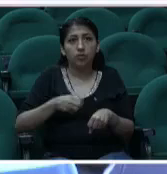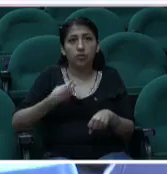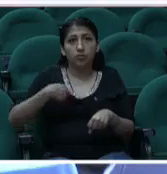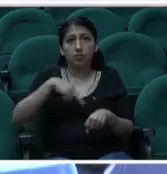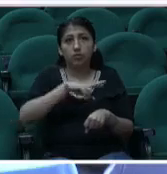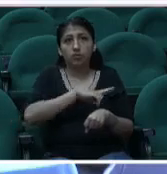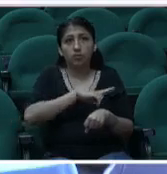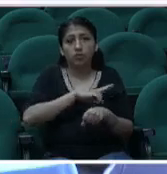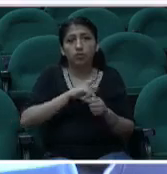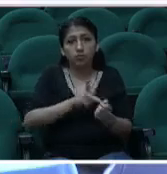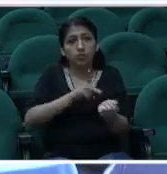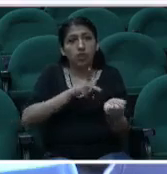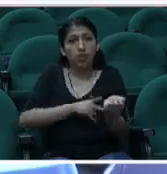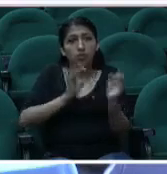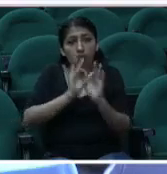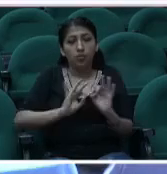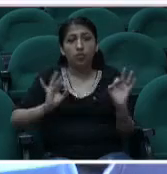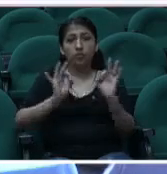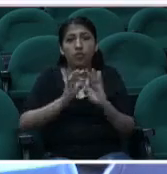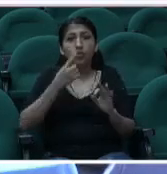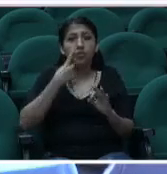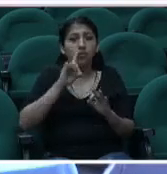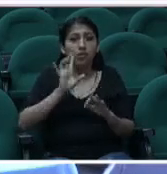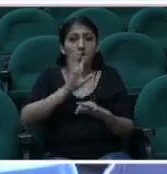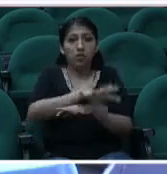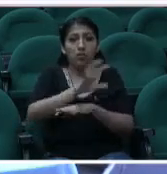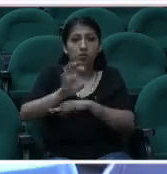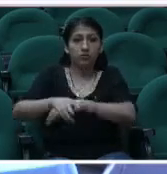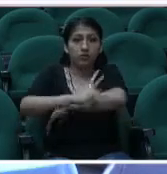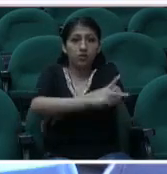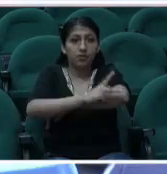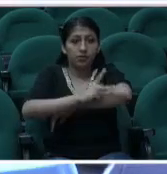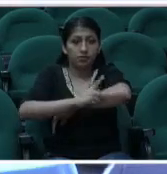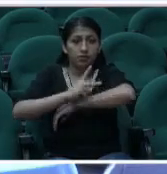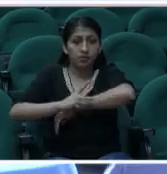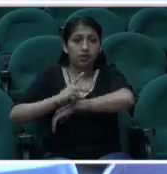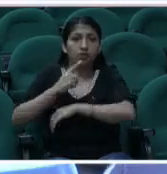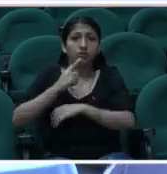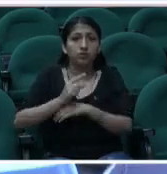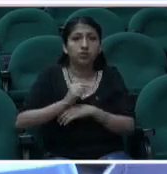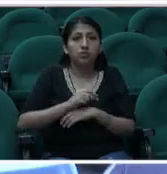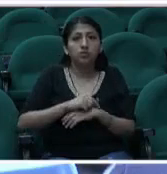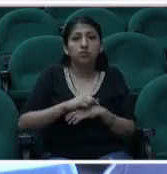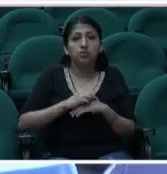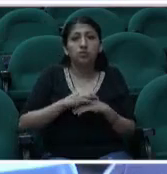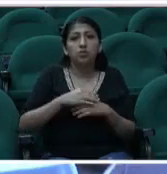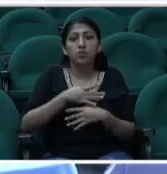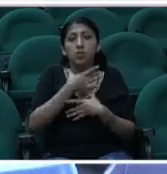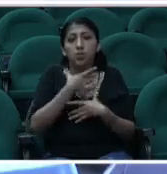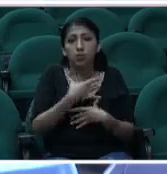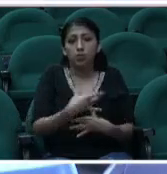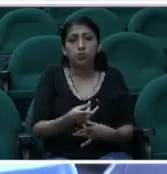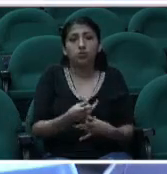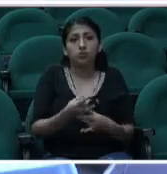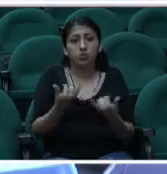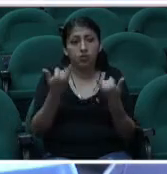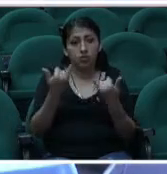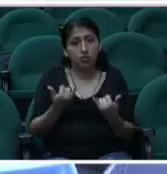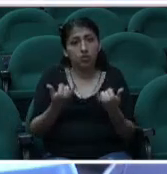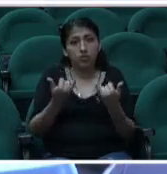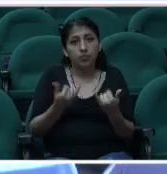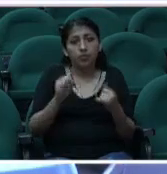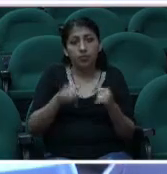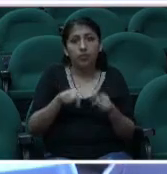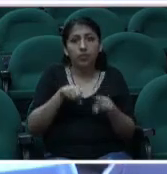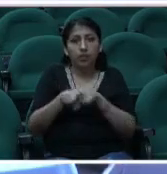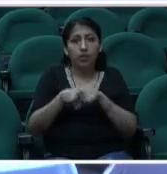nosotros en este evento muy importante para la provincia de pastaza nos dijo nelson soy que está llerena y me complace acompañar le en este debate